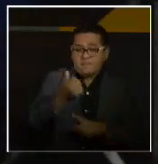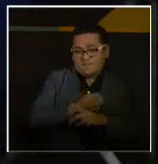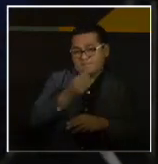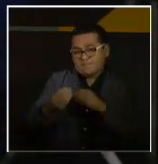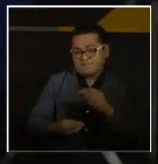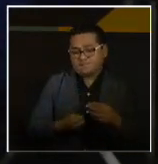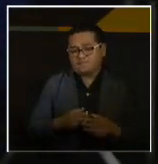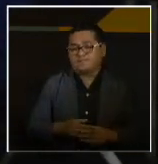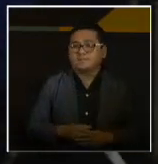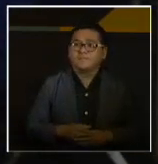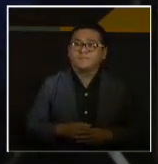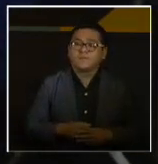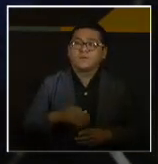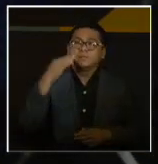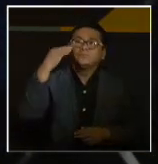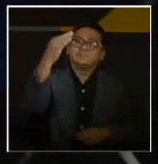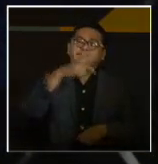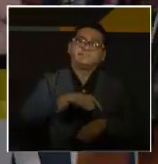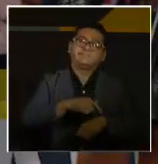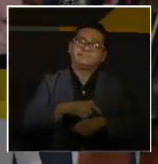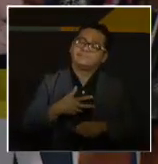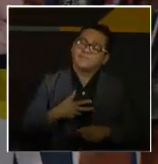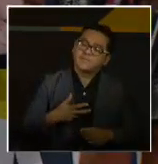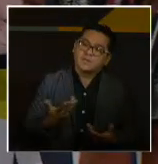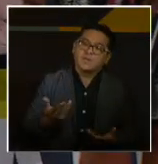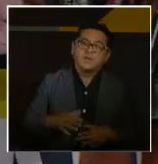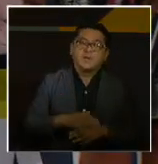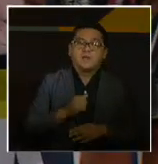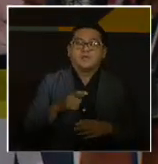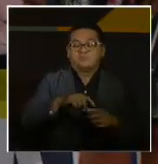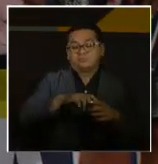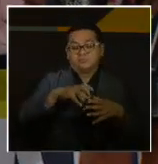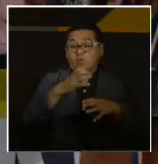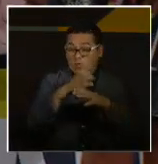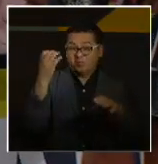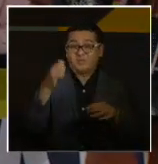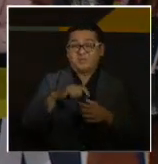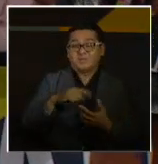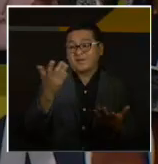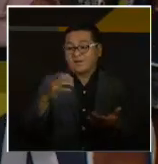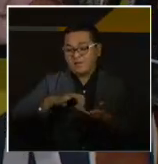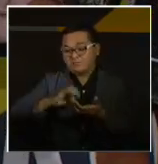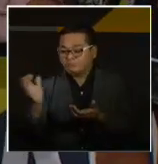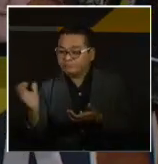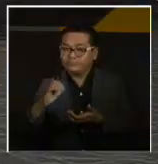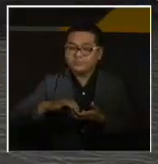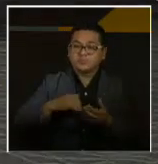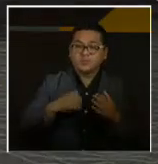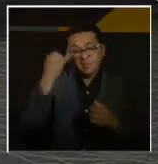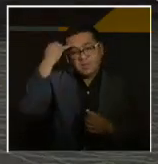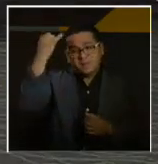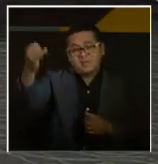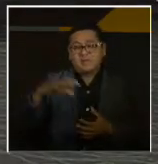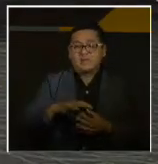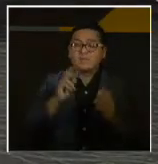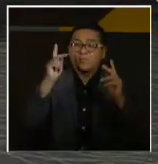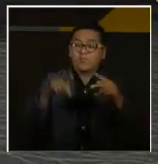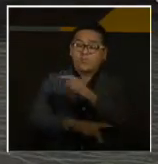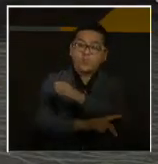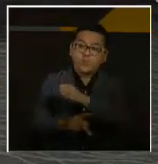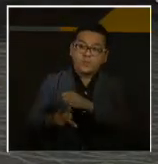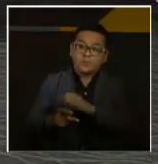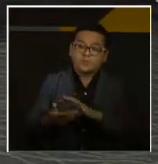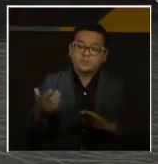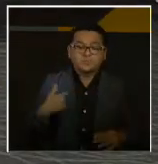problemas, como son los tiempos que se están teniendo en la carga y la descarga. Yo creo que si podemos hacer este plan integral del Puerto de